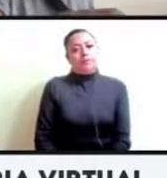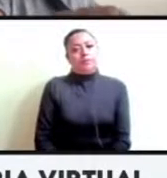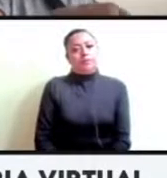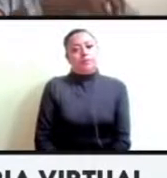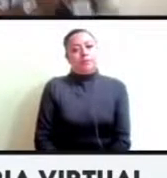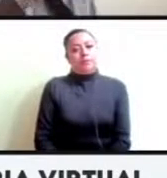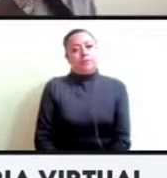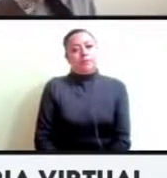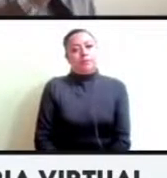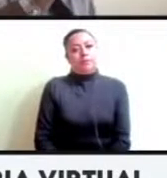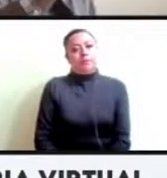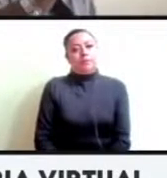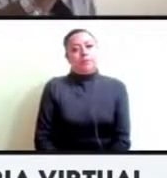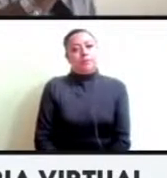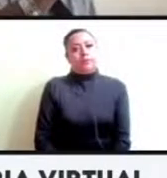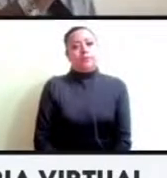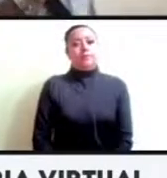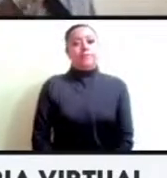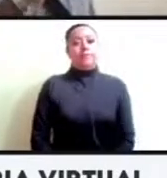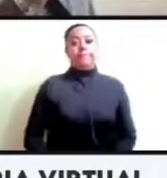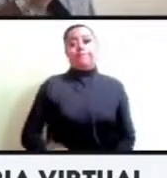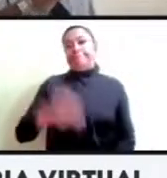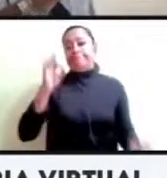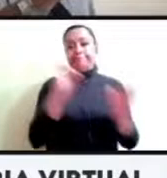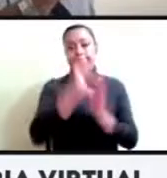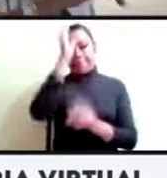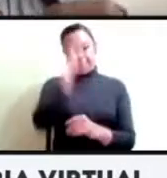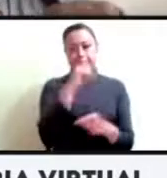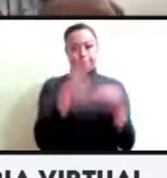Se retira el punto de acuerdo.